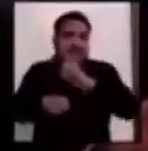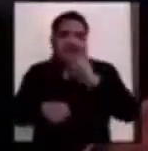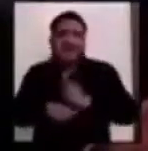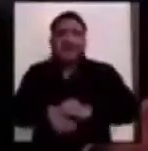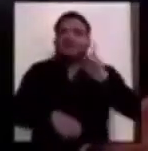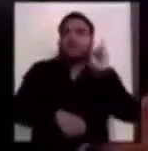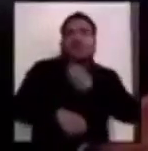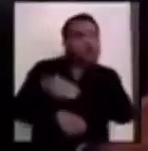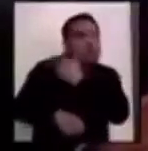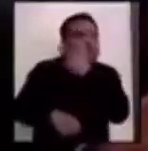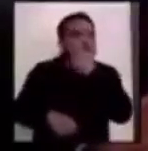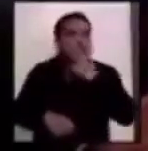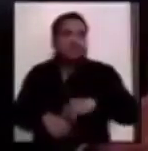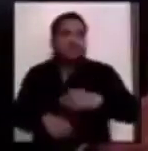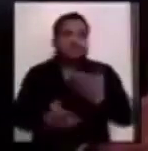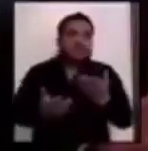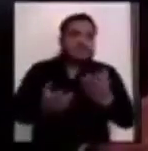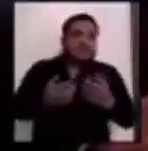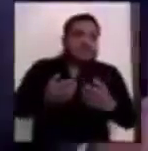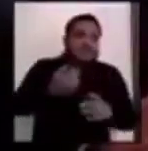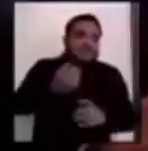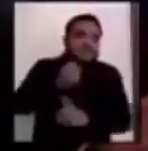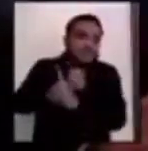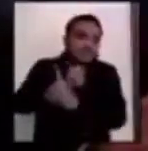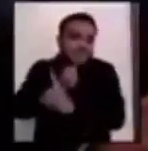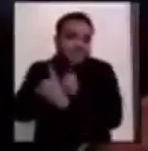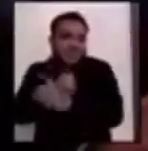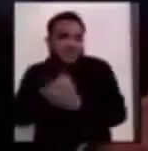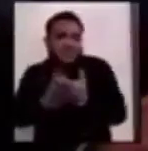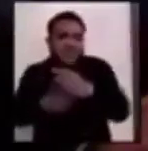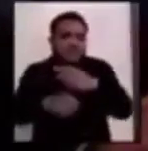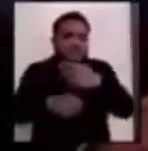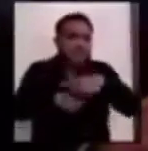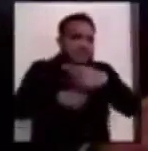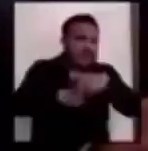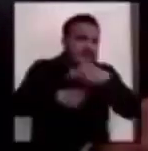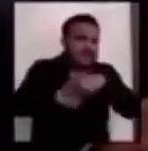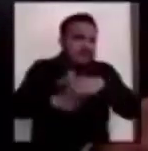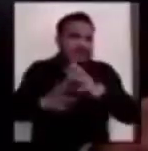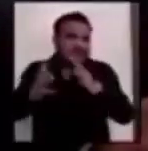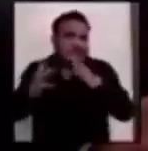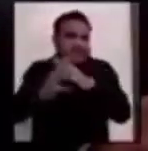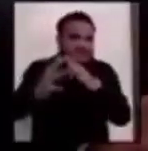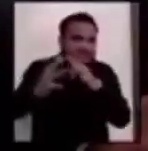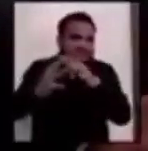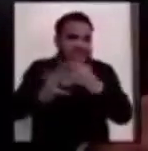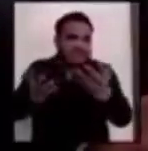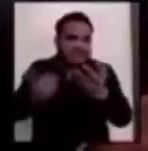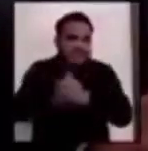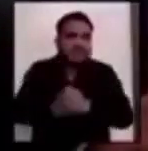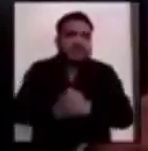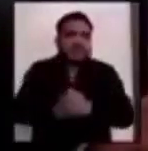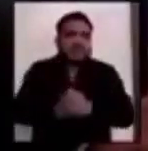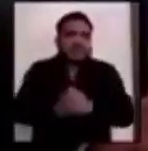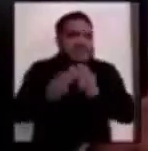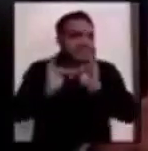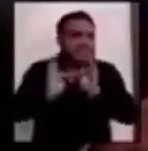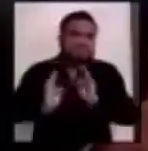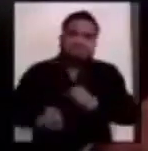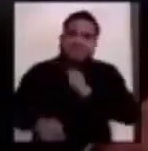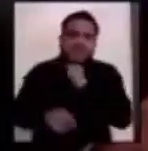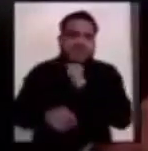todos los días se juegan la vida por la construcción del imperio de paz y tranquilidad nos referimos